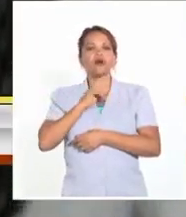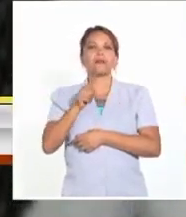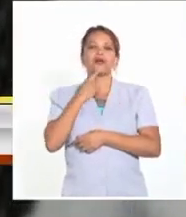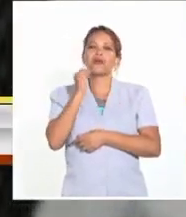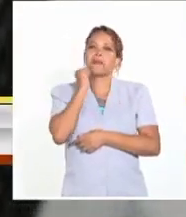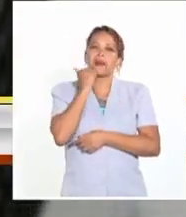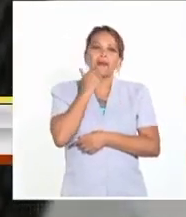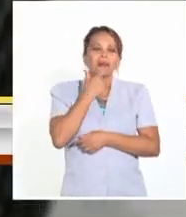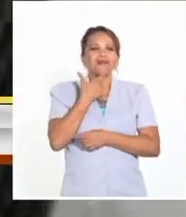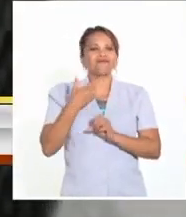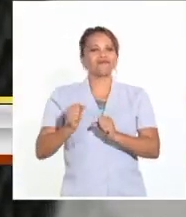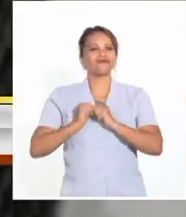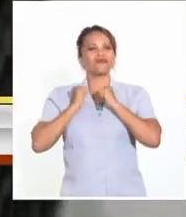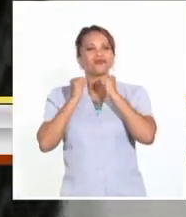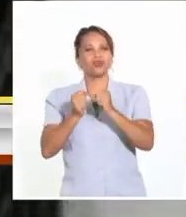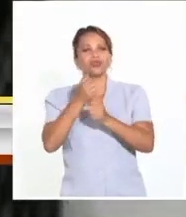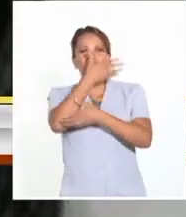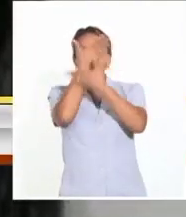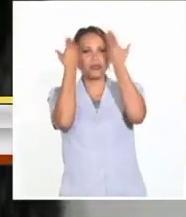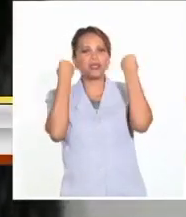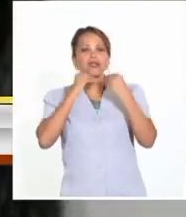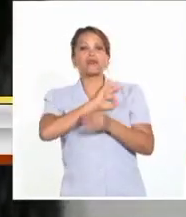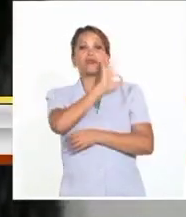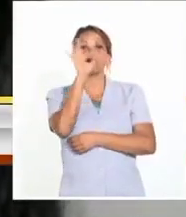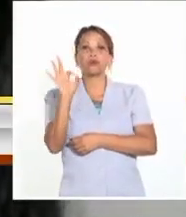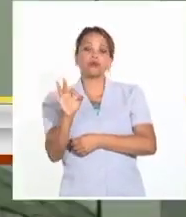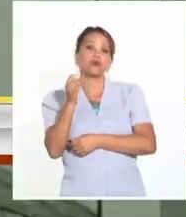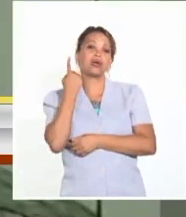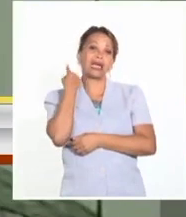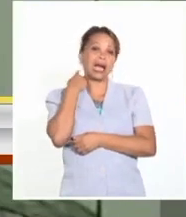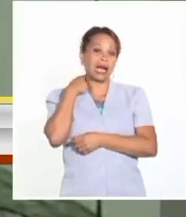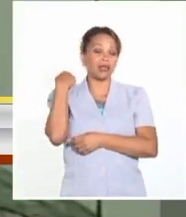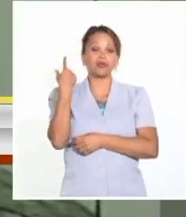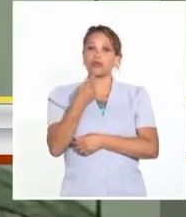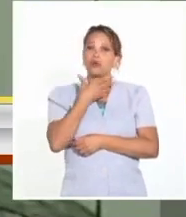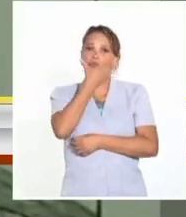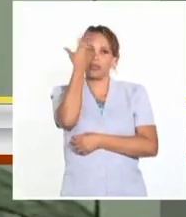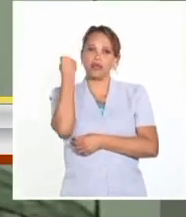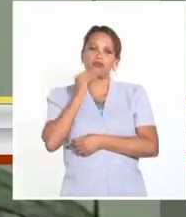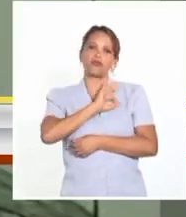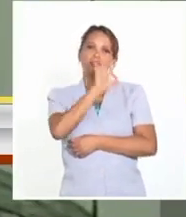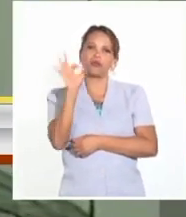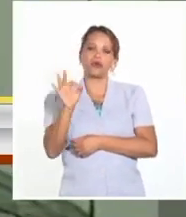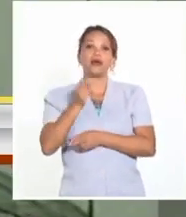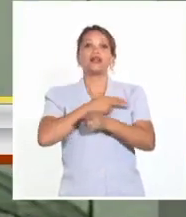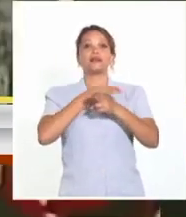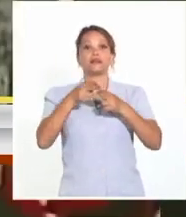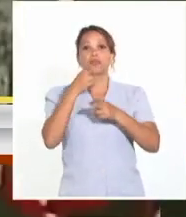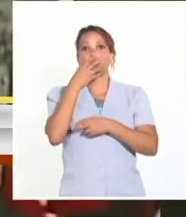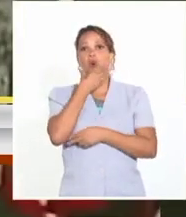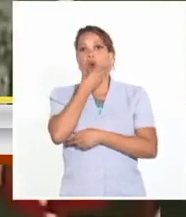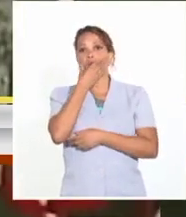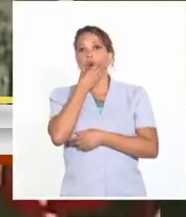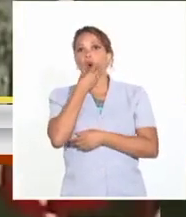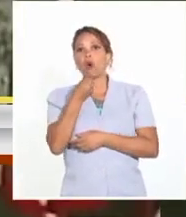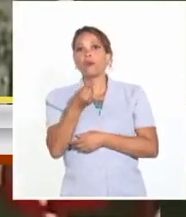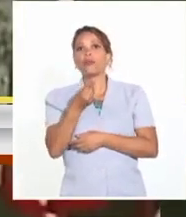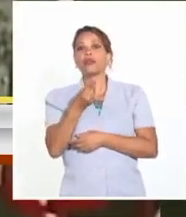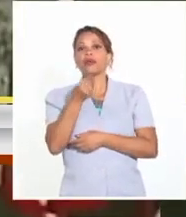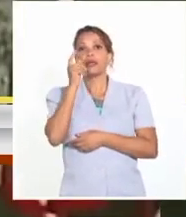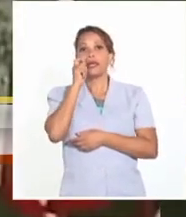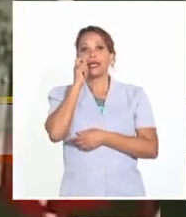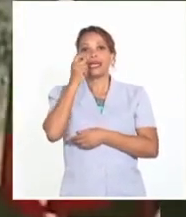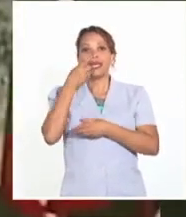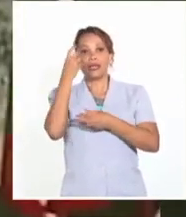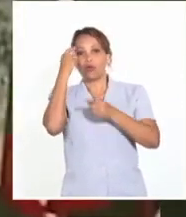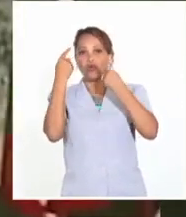trágico que es imposible de olvidar aún cuando pase el tiempo la historia del hombre que le arrancaron los ojos en medio de una